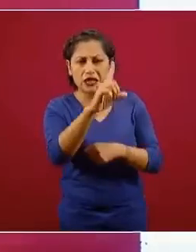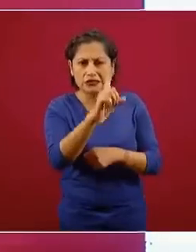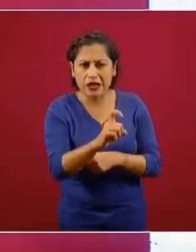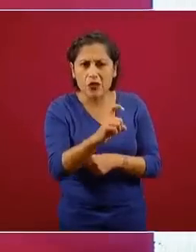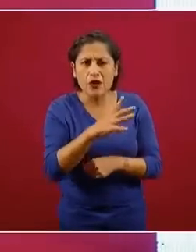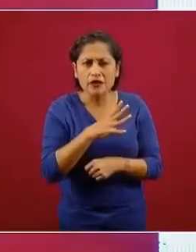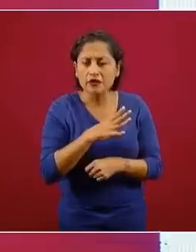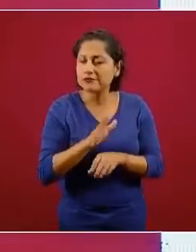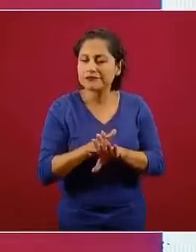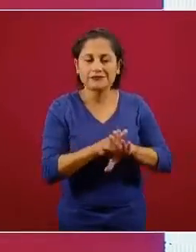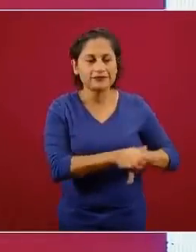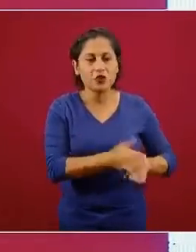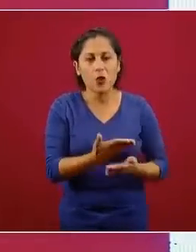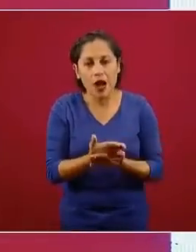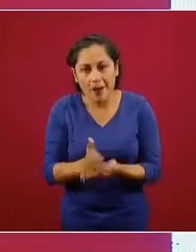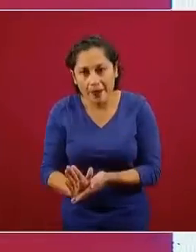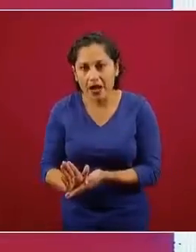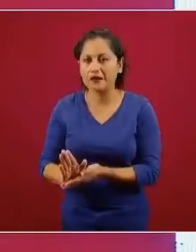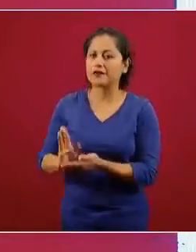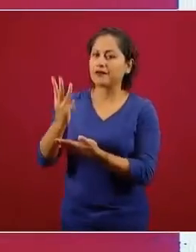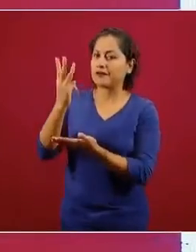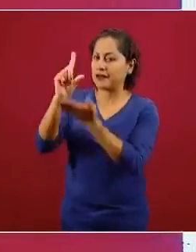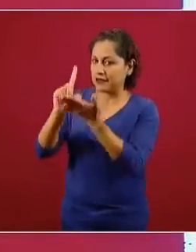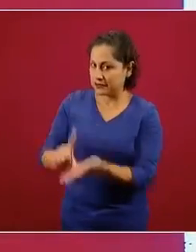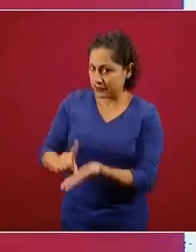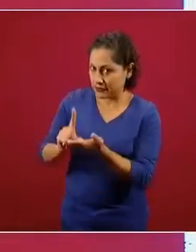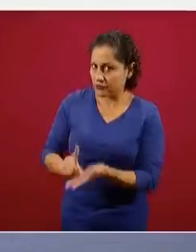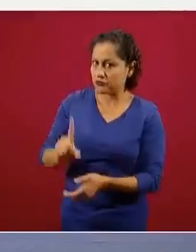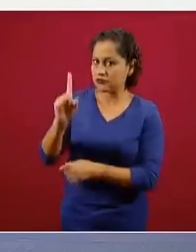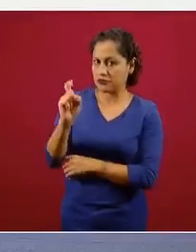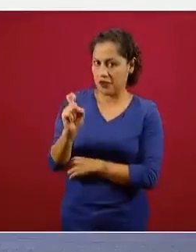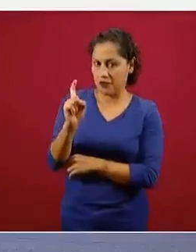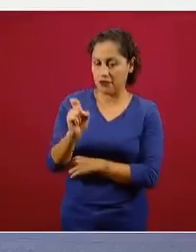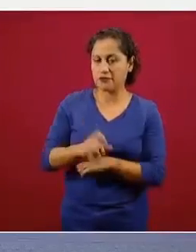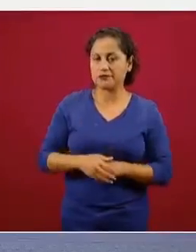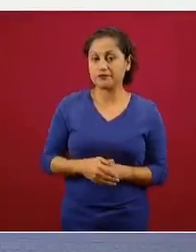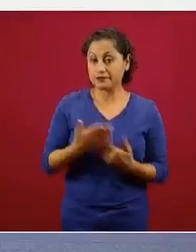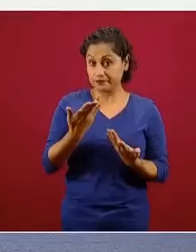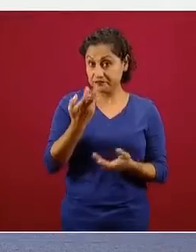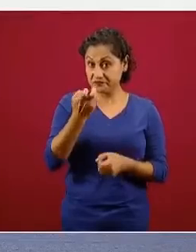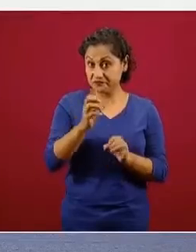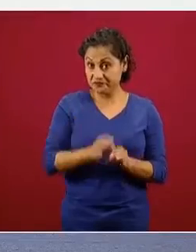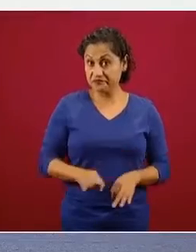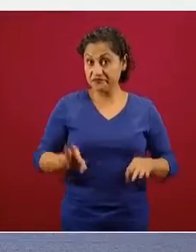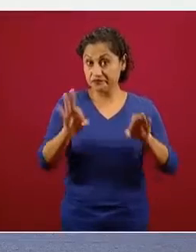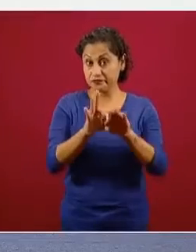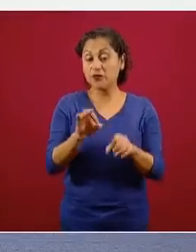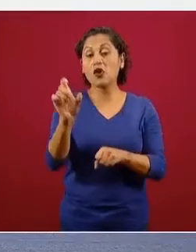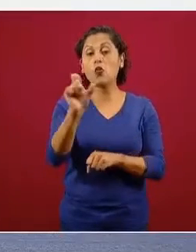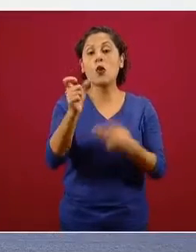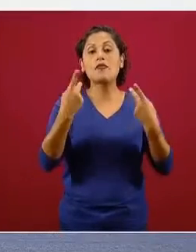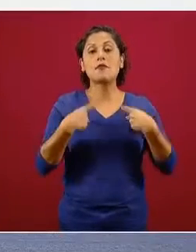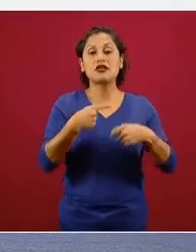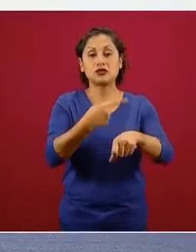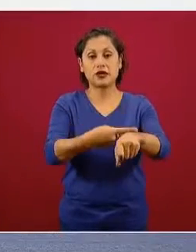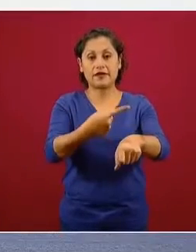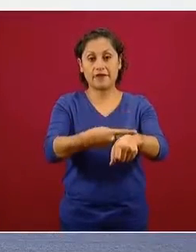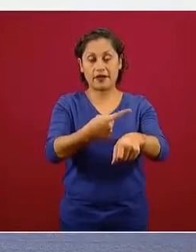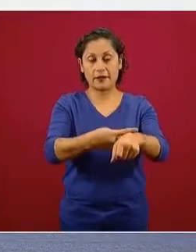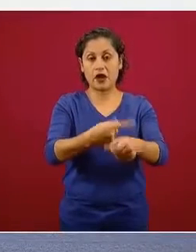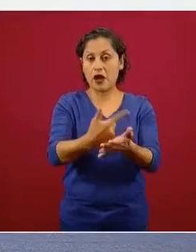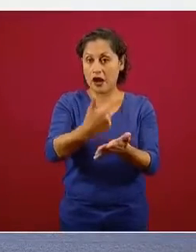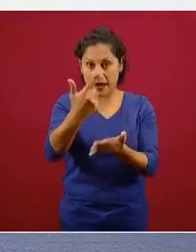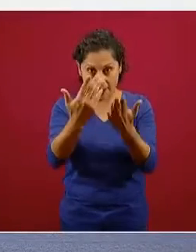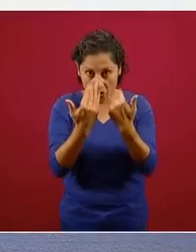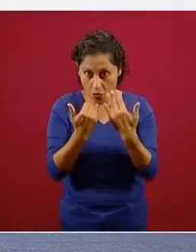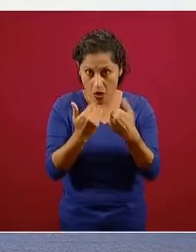frutas, por ejemplo. Y esto es un aspecto muy importante. Y ese es el tratamiento o el manejo médico de la persona